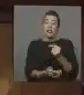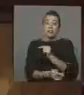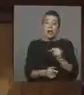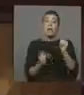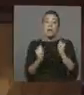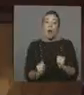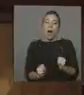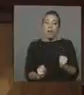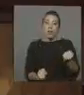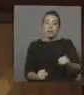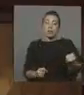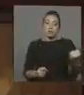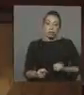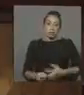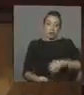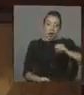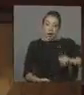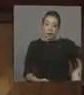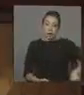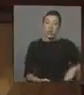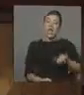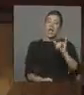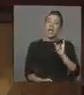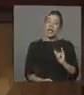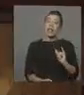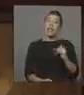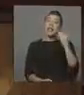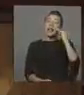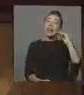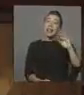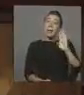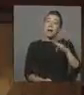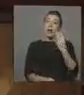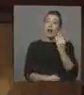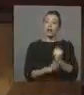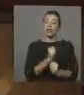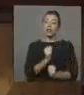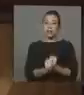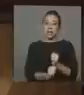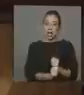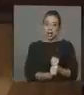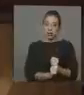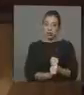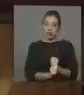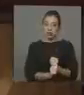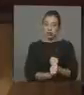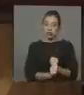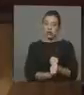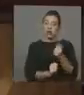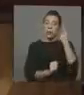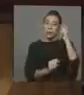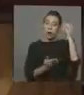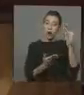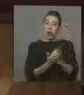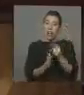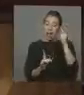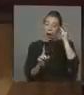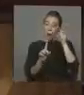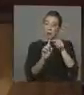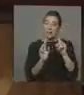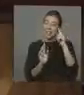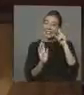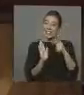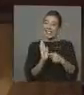y en el caso de las menores de 14 años. Para lograr esos objetivos, esta